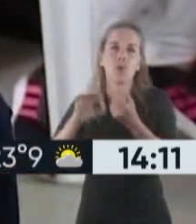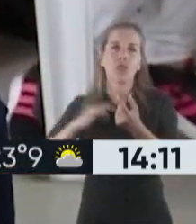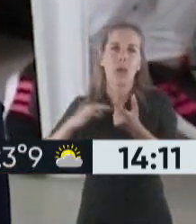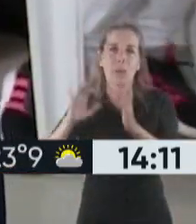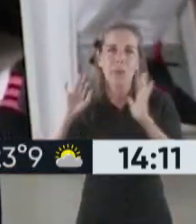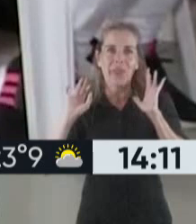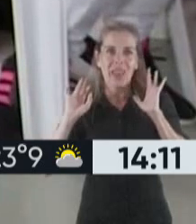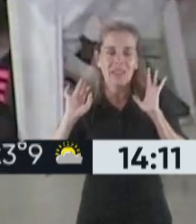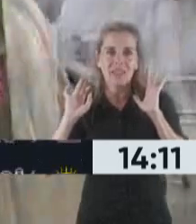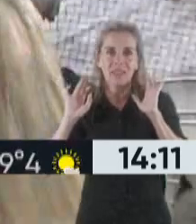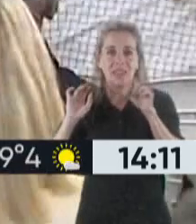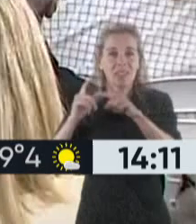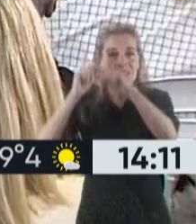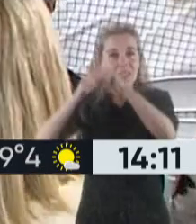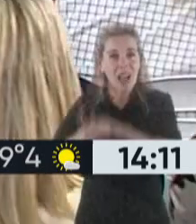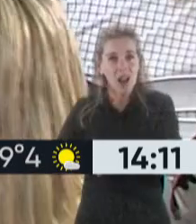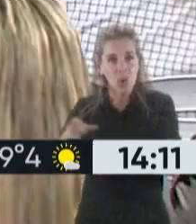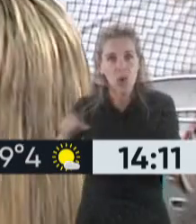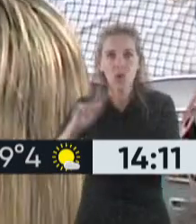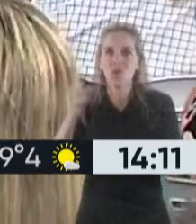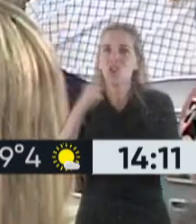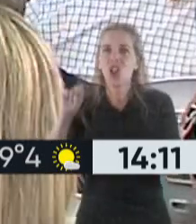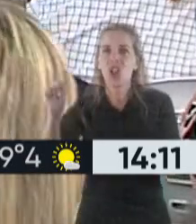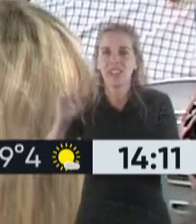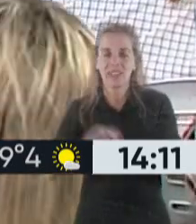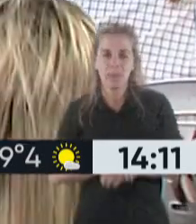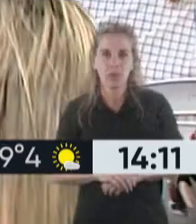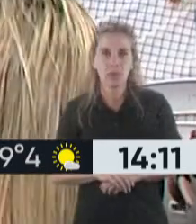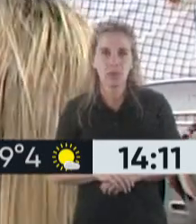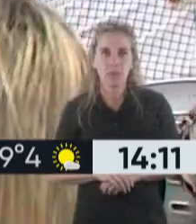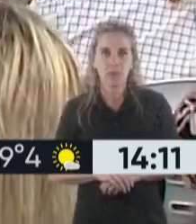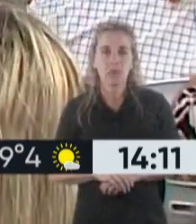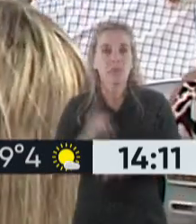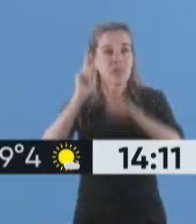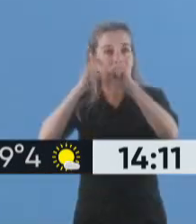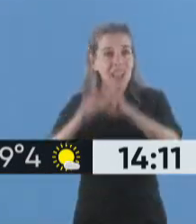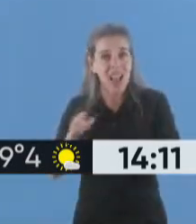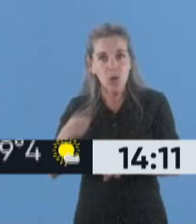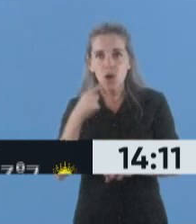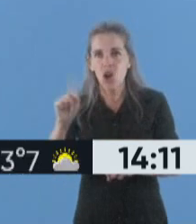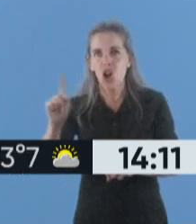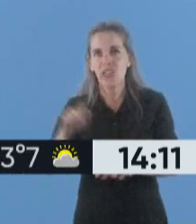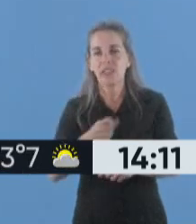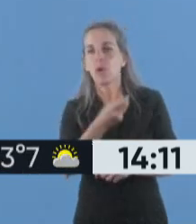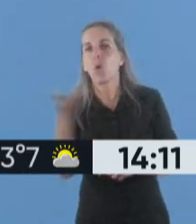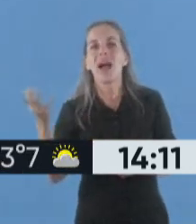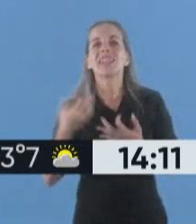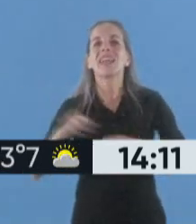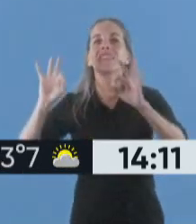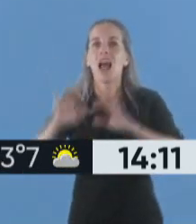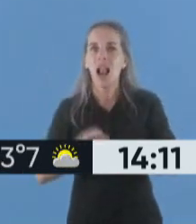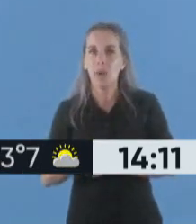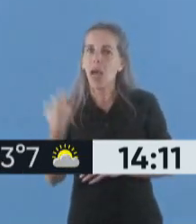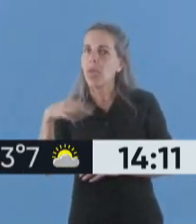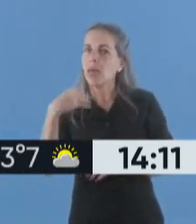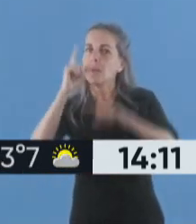Esa cuenta nunca la hacemos, Esa cuenta nunca la hacemos. Esa cuenta nunca la hacemos. Pero es una cuenta que tenemos